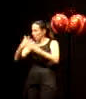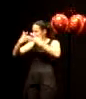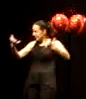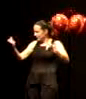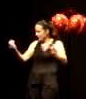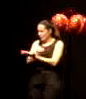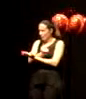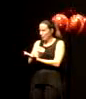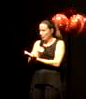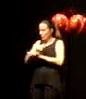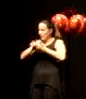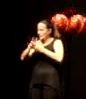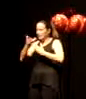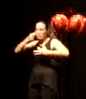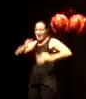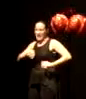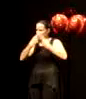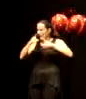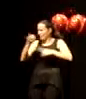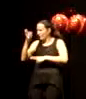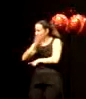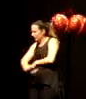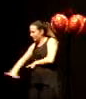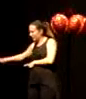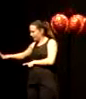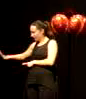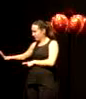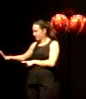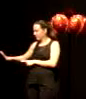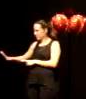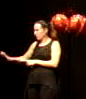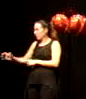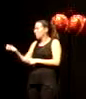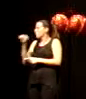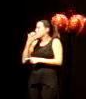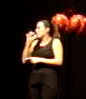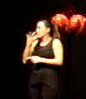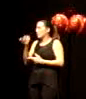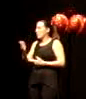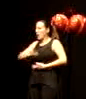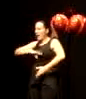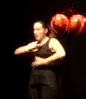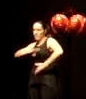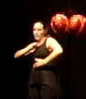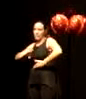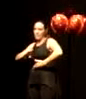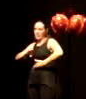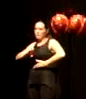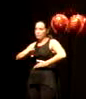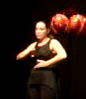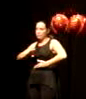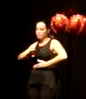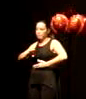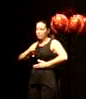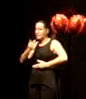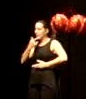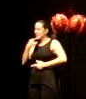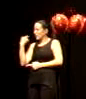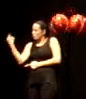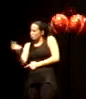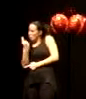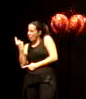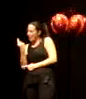textos, nos hablan de realidades muy distintas de la infancia. Cómo son capaces de transmitir la soledad